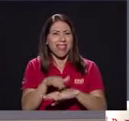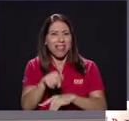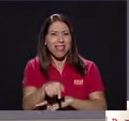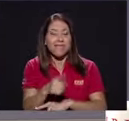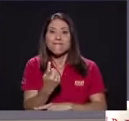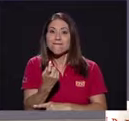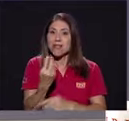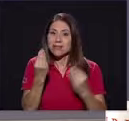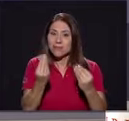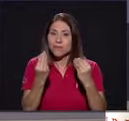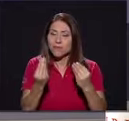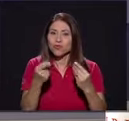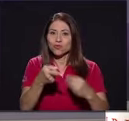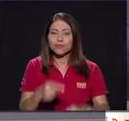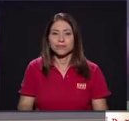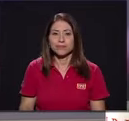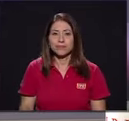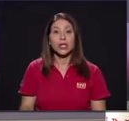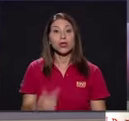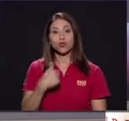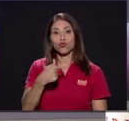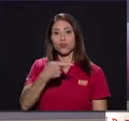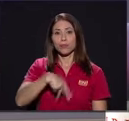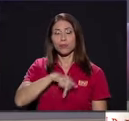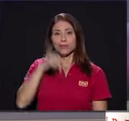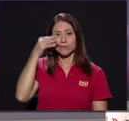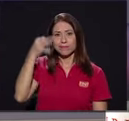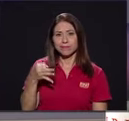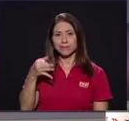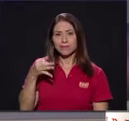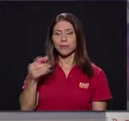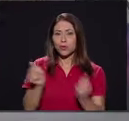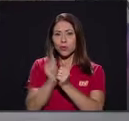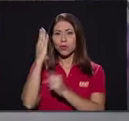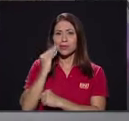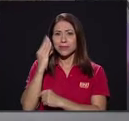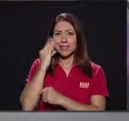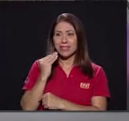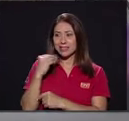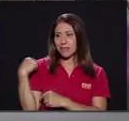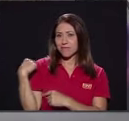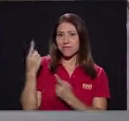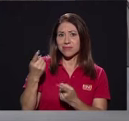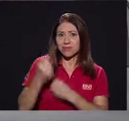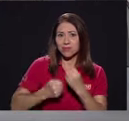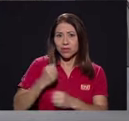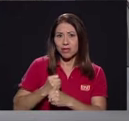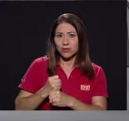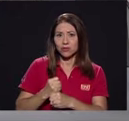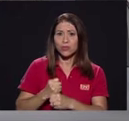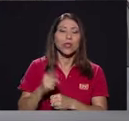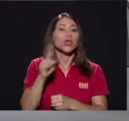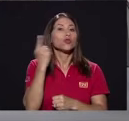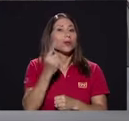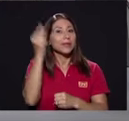hace falta mucho en este tema. Yo, en lo personal, creo, desde la experiencia en estos 4 años, además, más